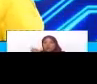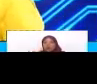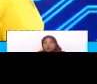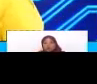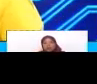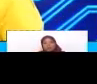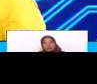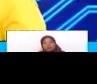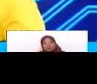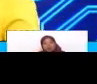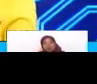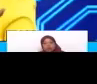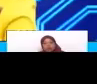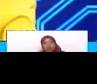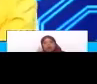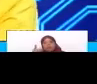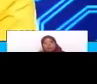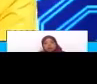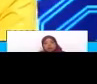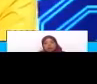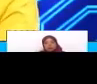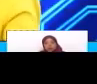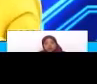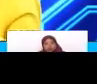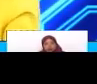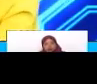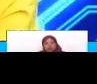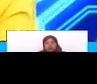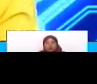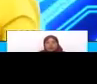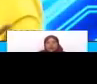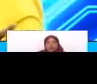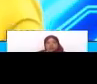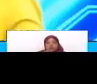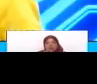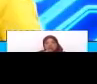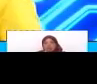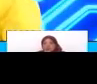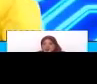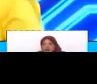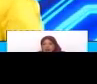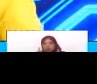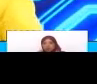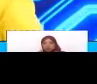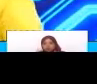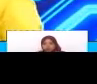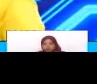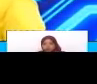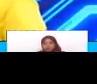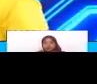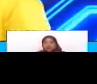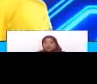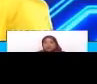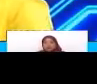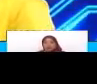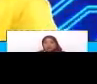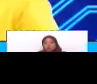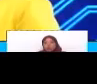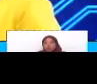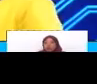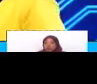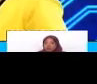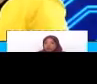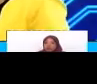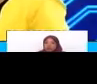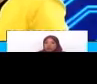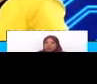momento de Venezuela. Habían planes de hacer triple frontera, unas larguísimas autopistas, en fin. Y finalmente ellos